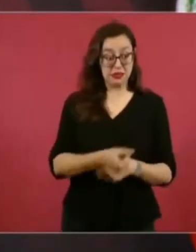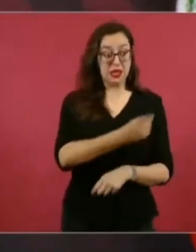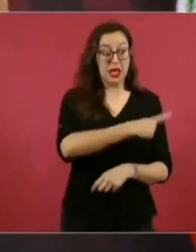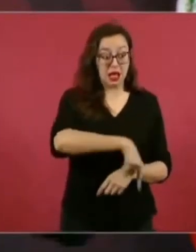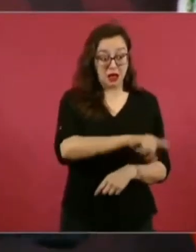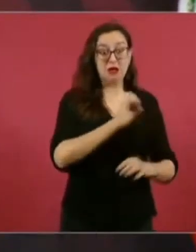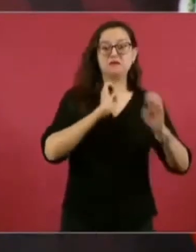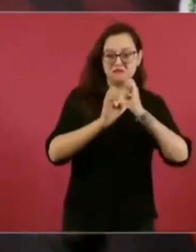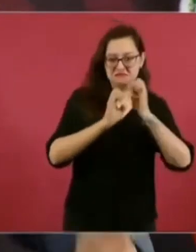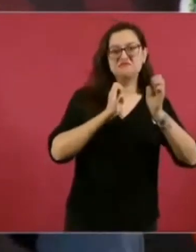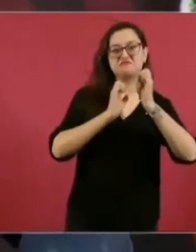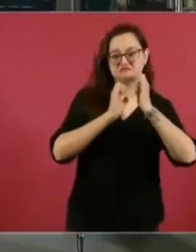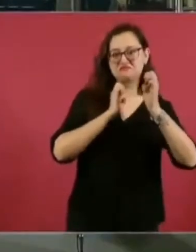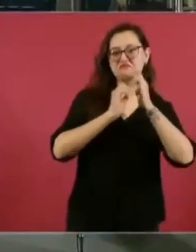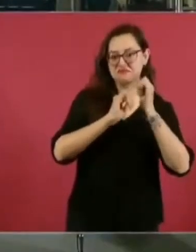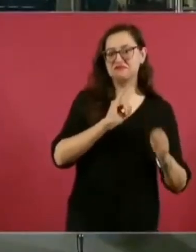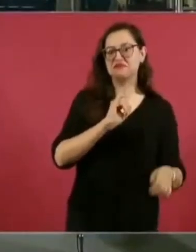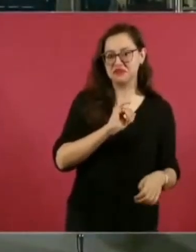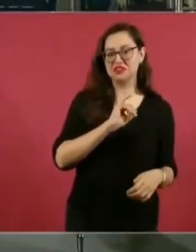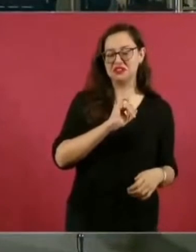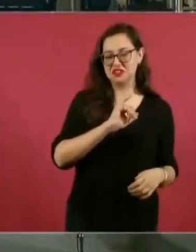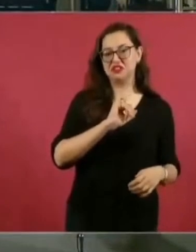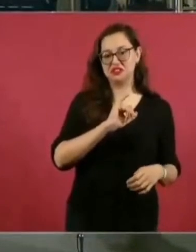¿A quiénes tiene ahí siempre?